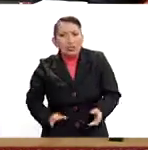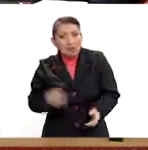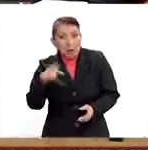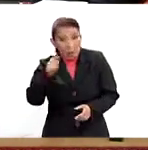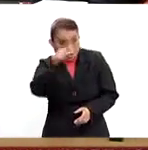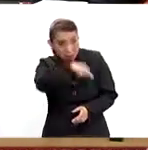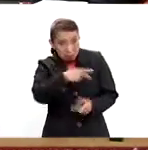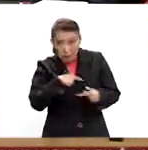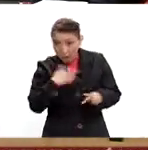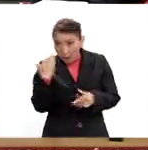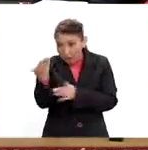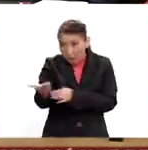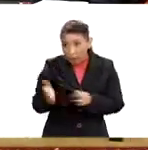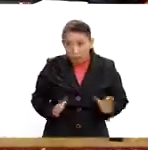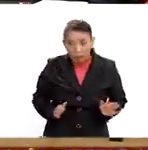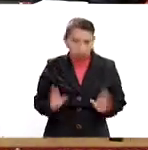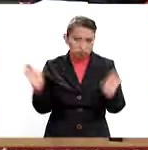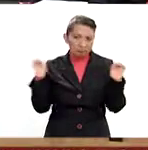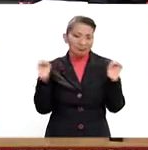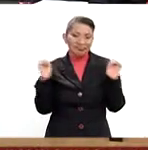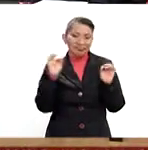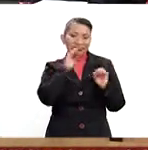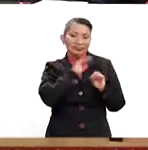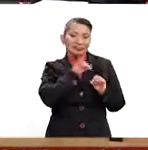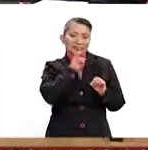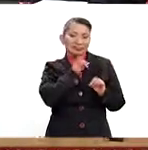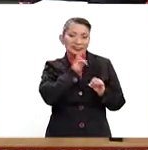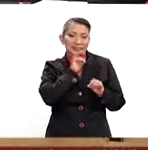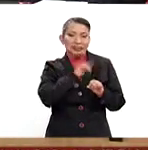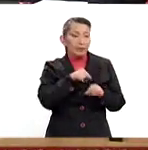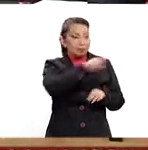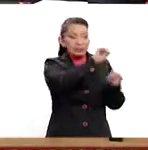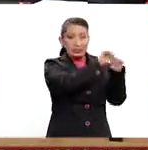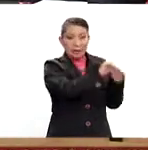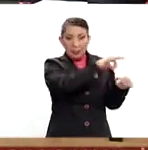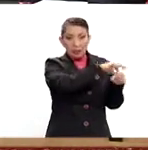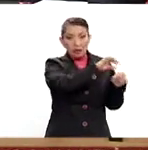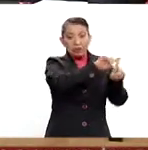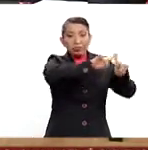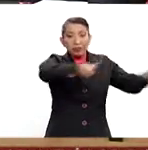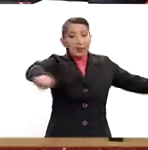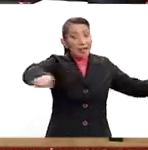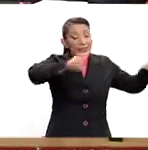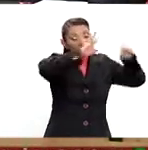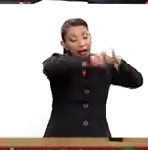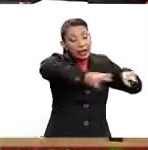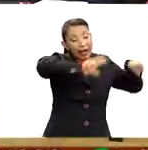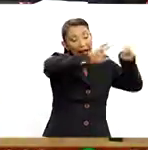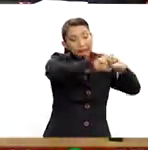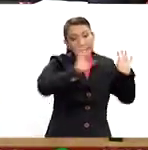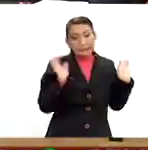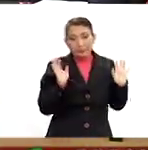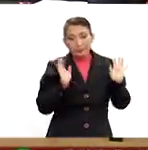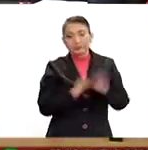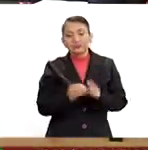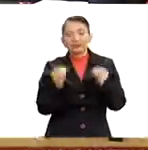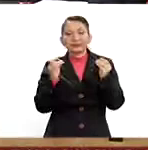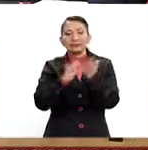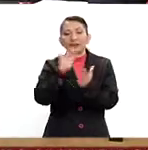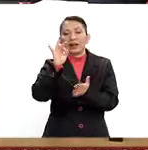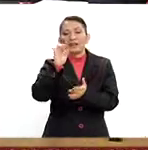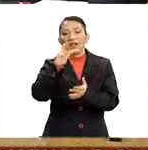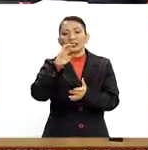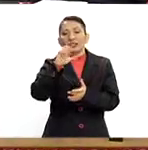que es lo que el público haya pedido. Sí, también el sistema electoral en los Estados Unidos es otro punto de análisis. Exactamente. Sin duda. Gracias,